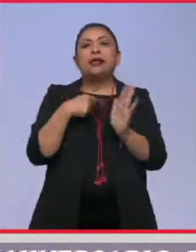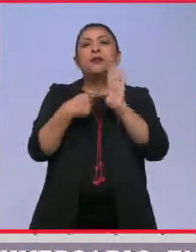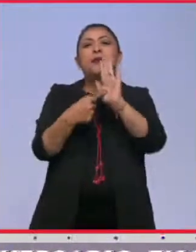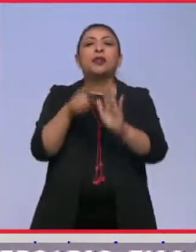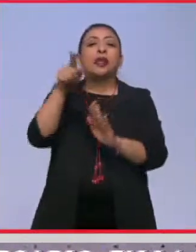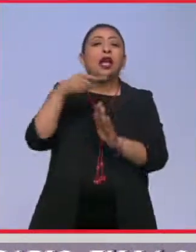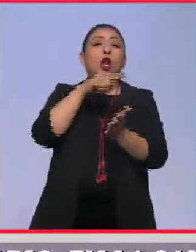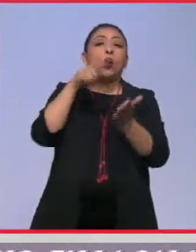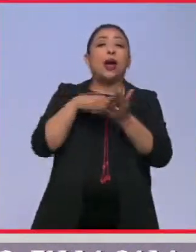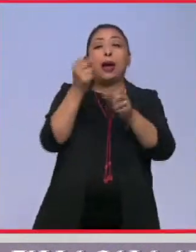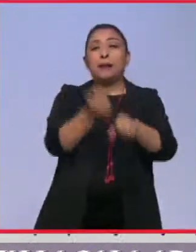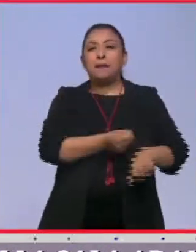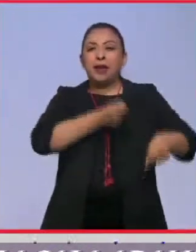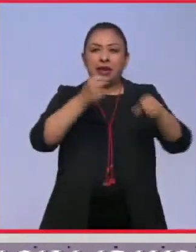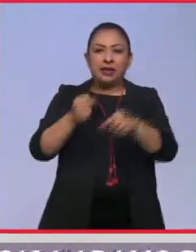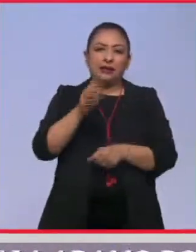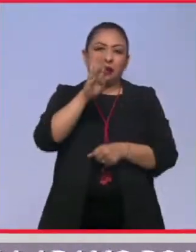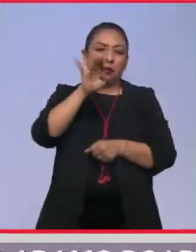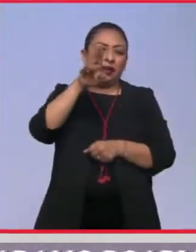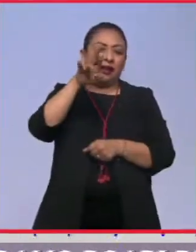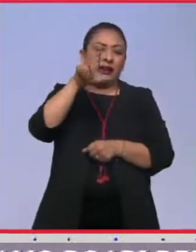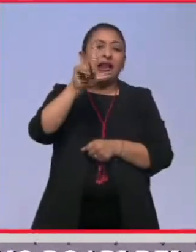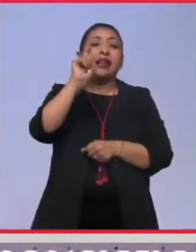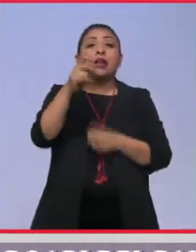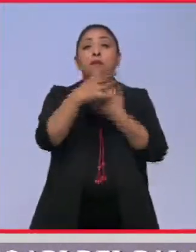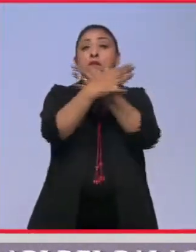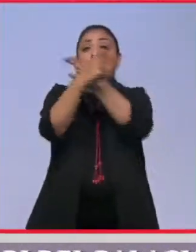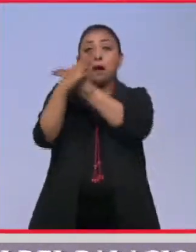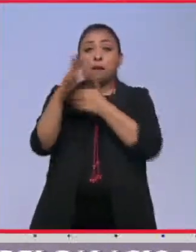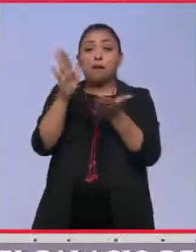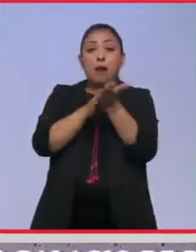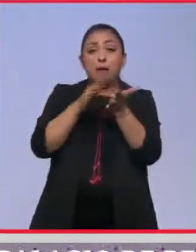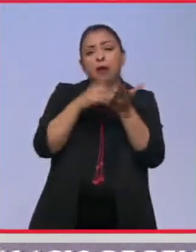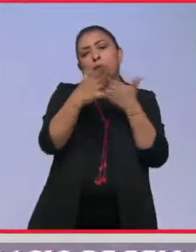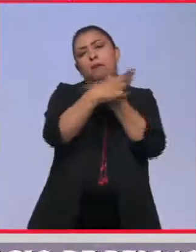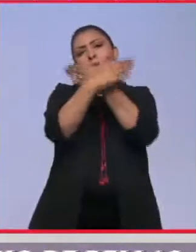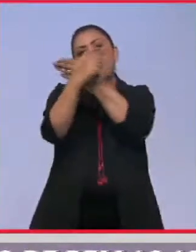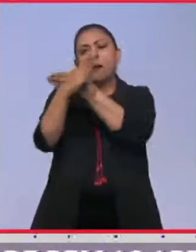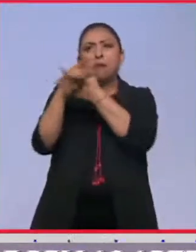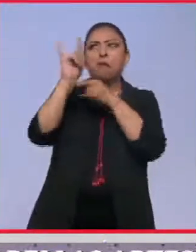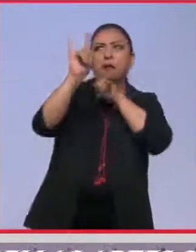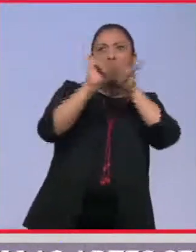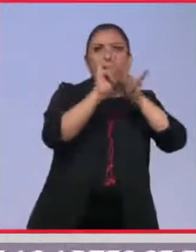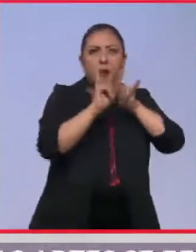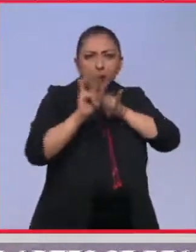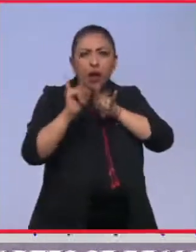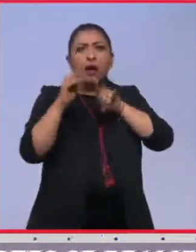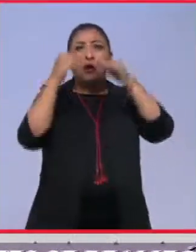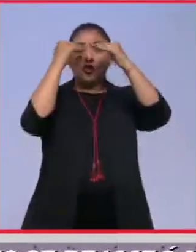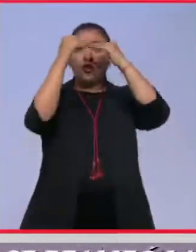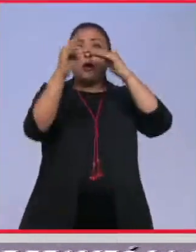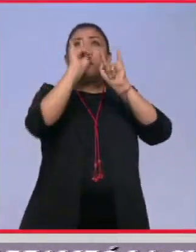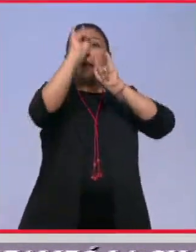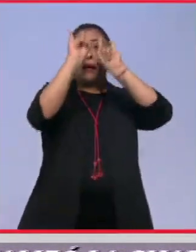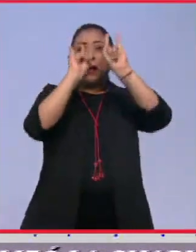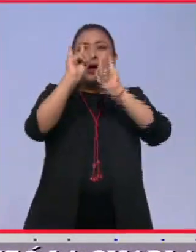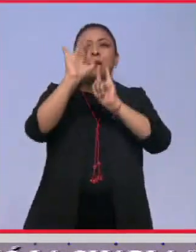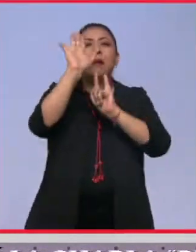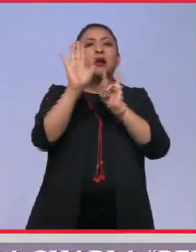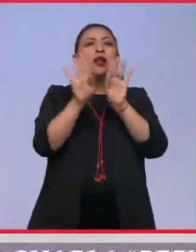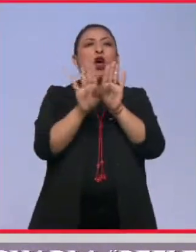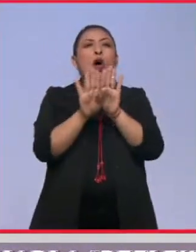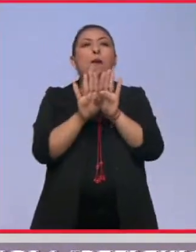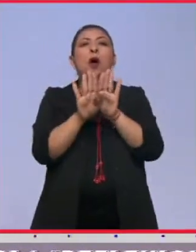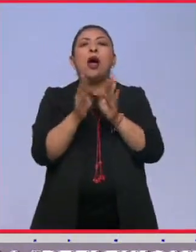de Venecia, Black Clown, que consiste en mariposas de papel colocadas alrededor de las paredes y el techo, y Aprende a joderte,